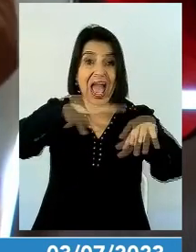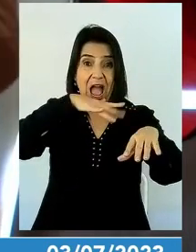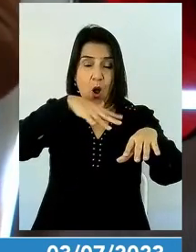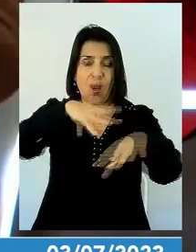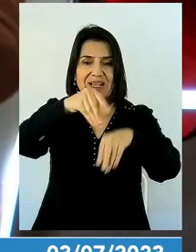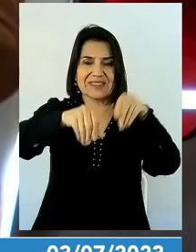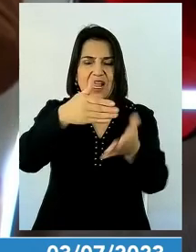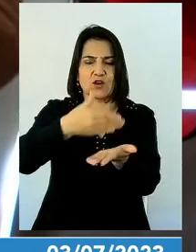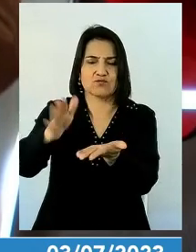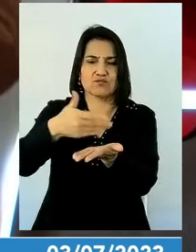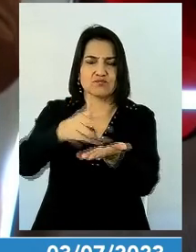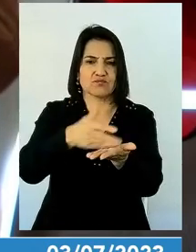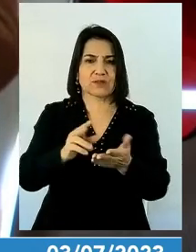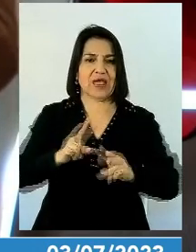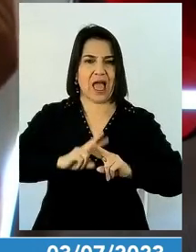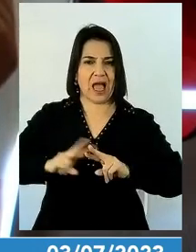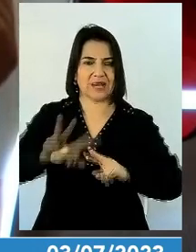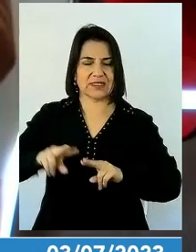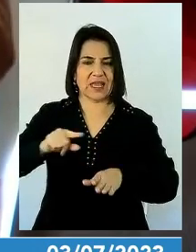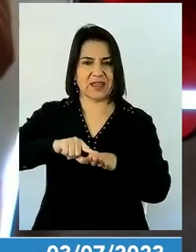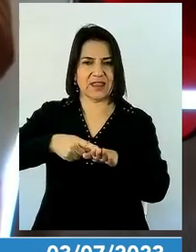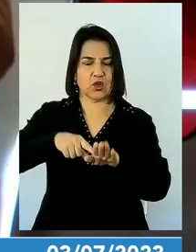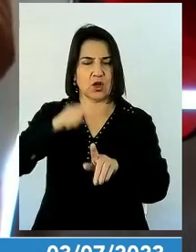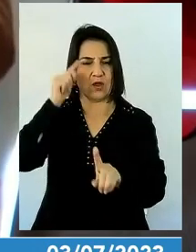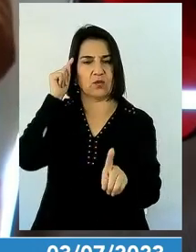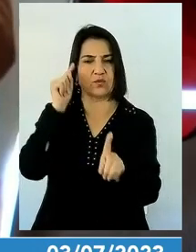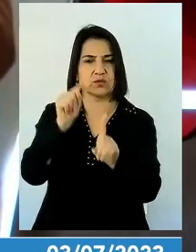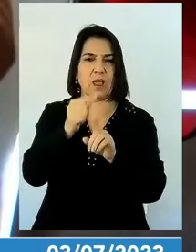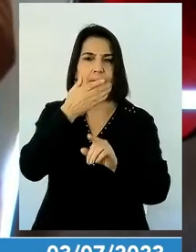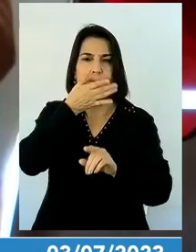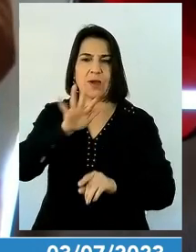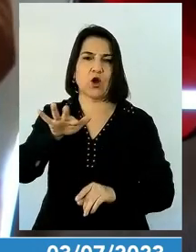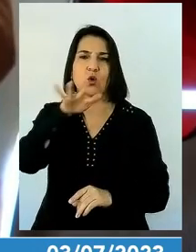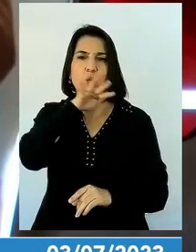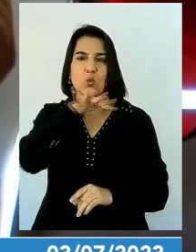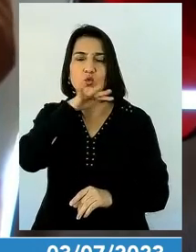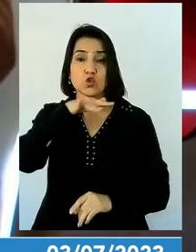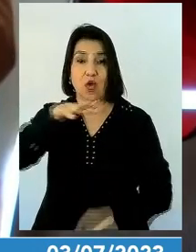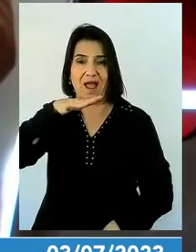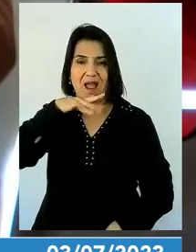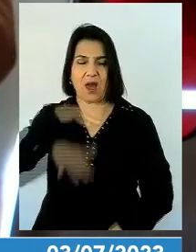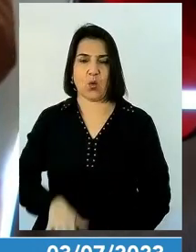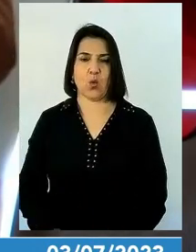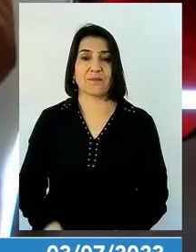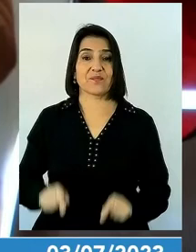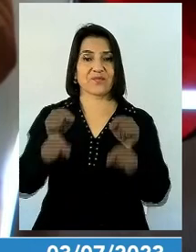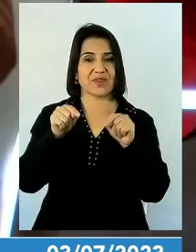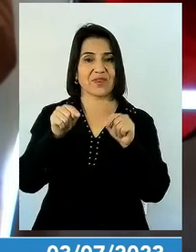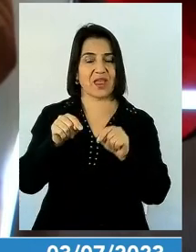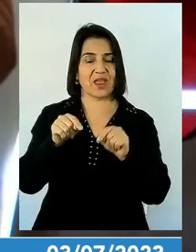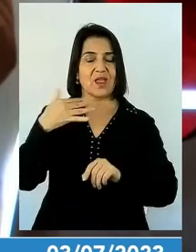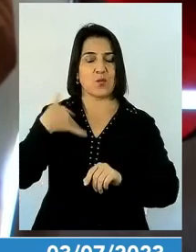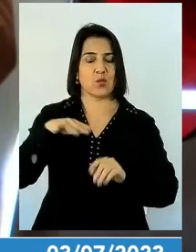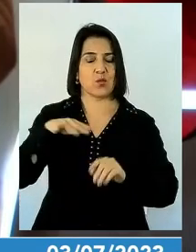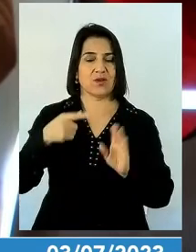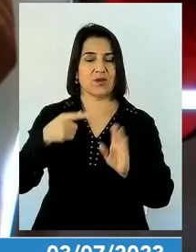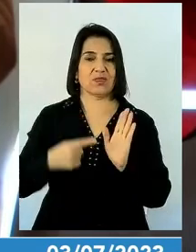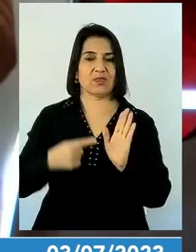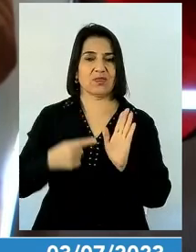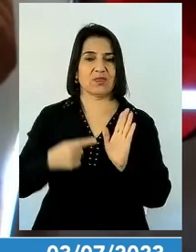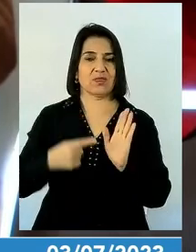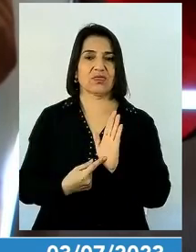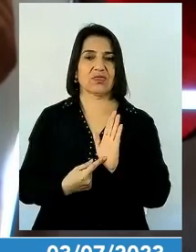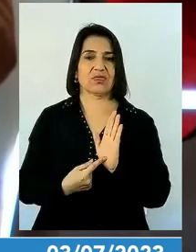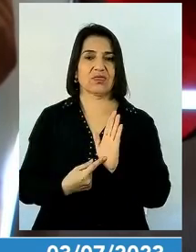destinadas a la mejor utilización del recurso. Aquí es importante destacar que esto no debe quedar al arbitrio